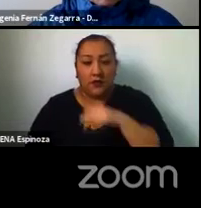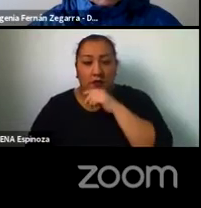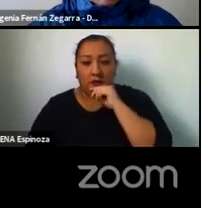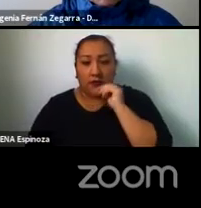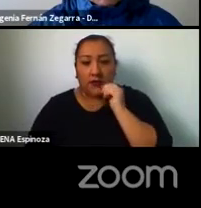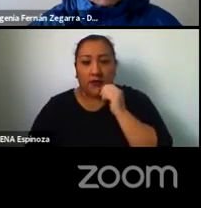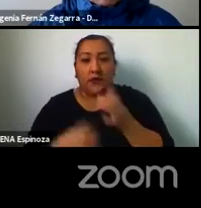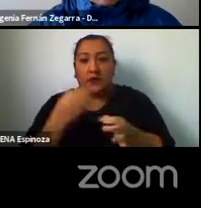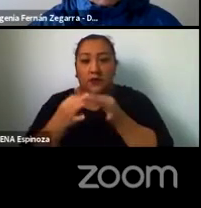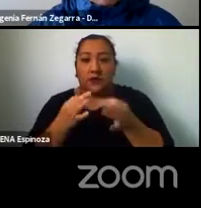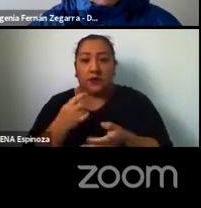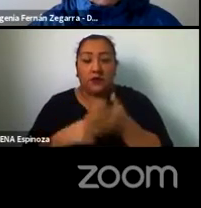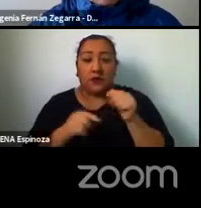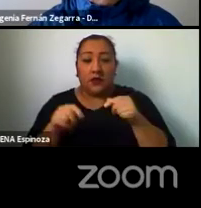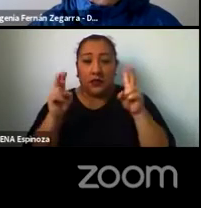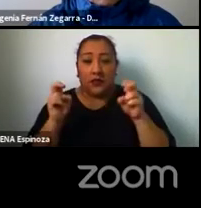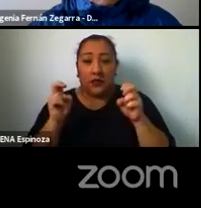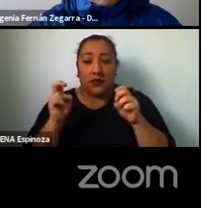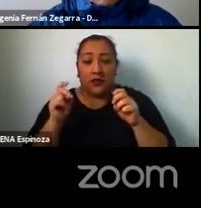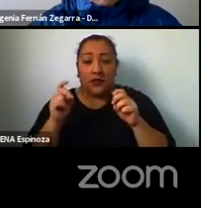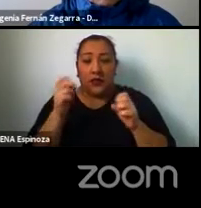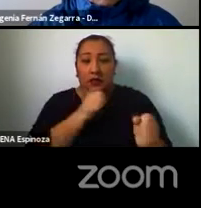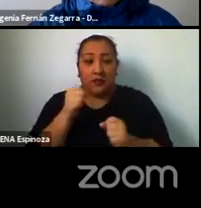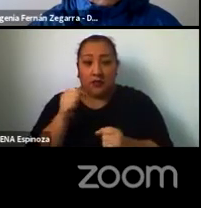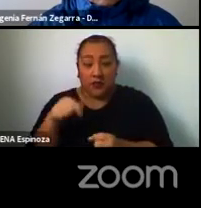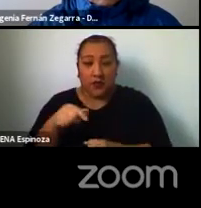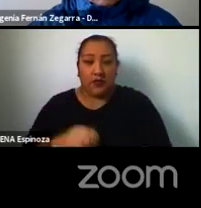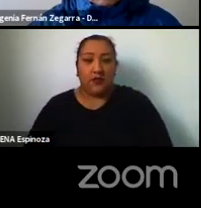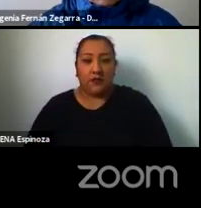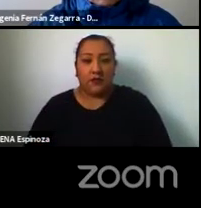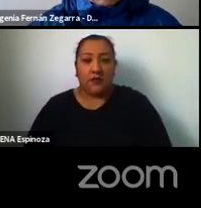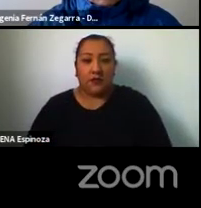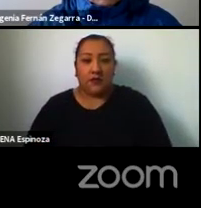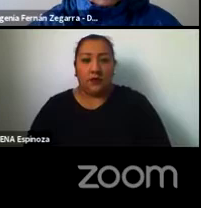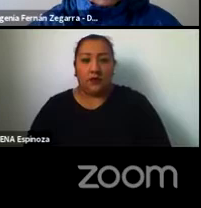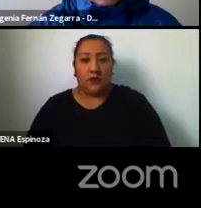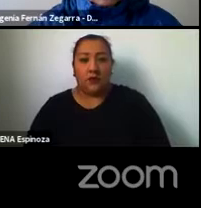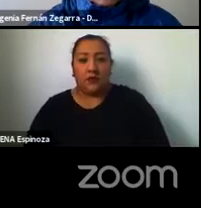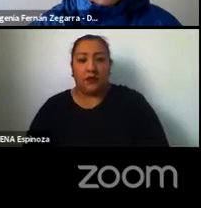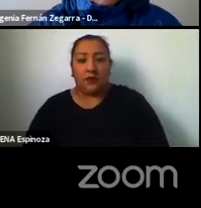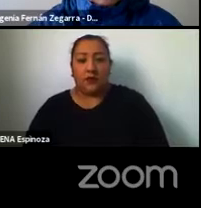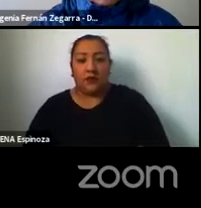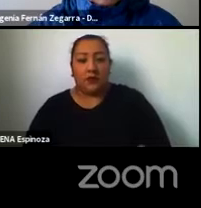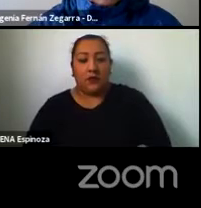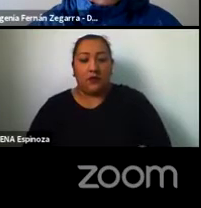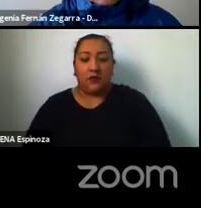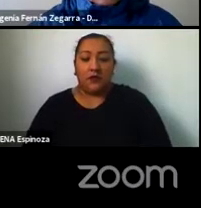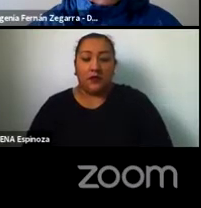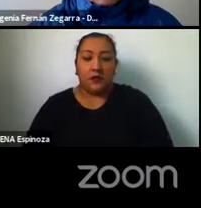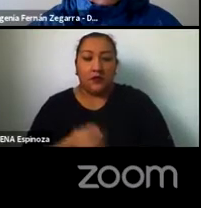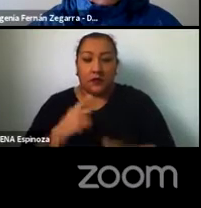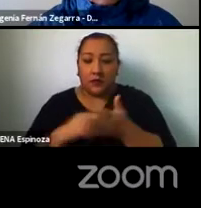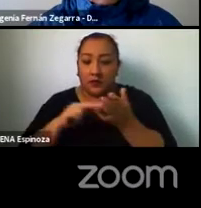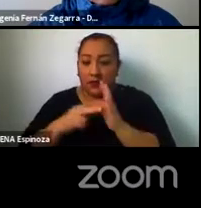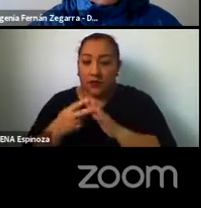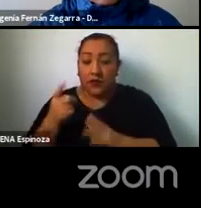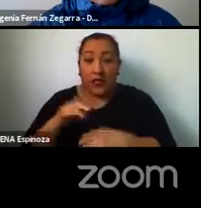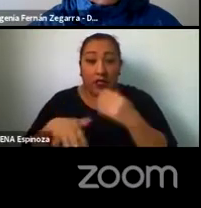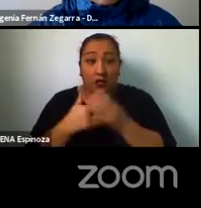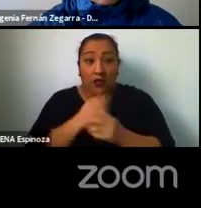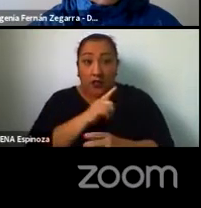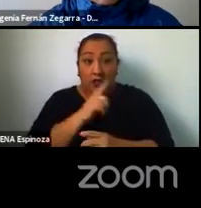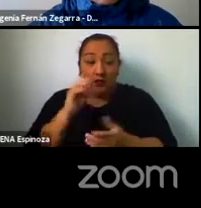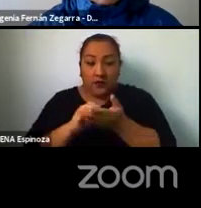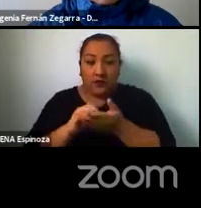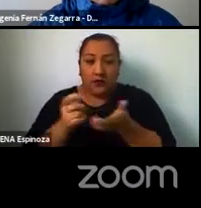Quería señalar el tema de San Martín. San Martín. Es importante tener en cuenta y que cada vez que hay